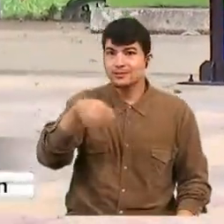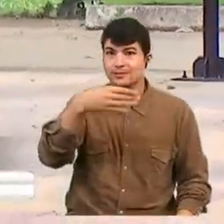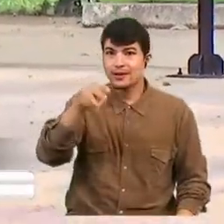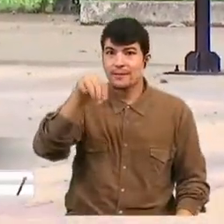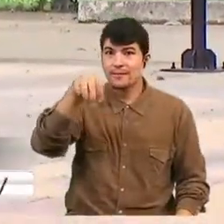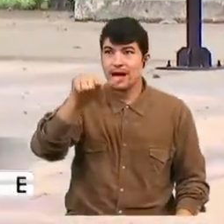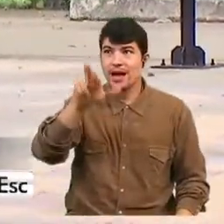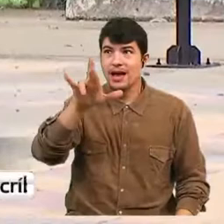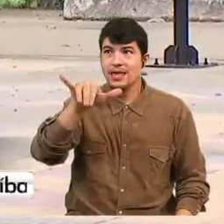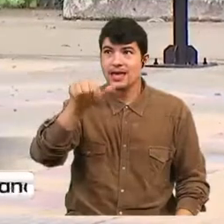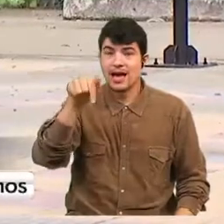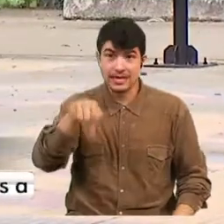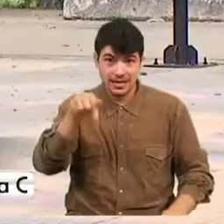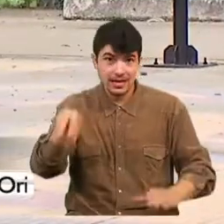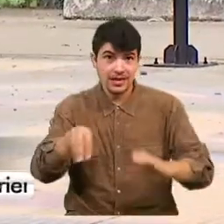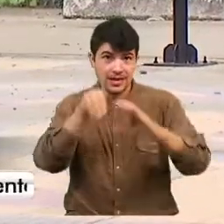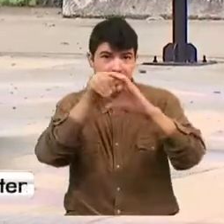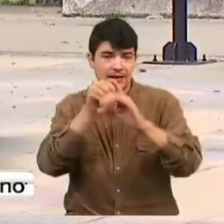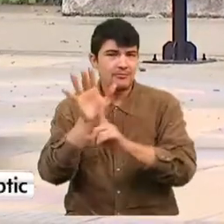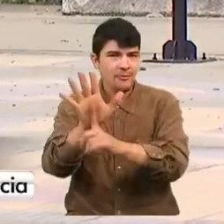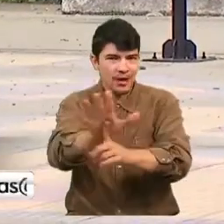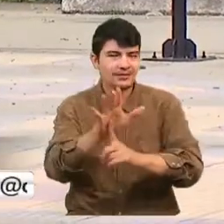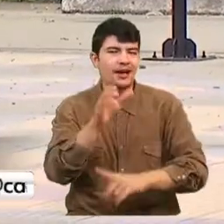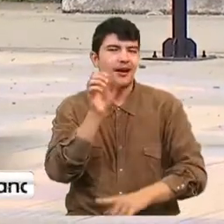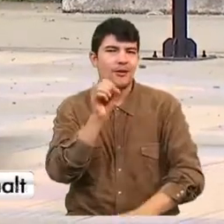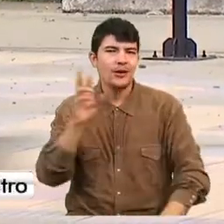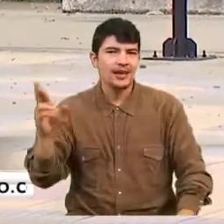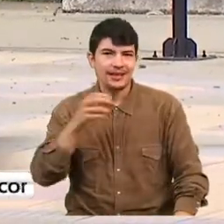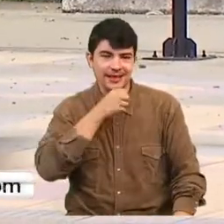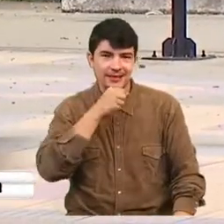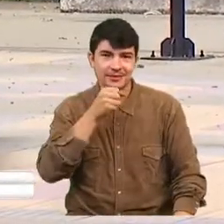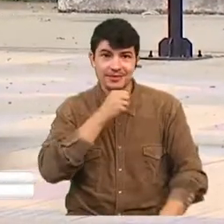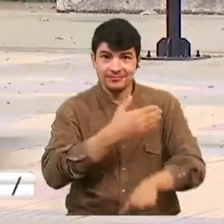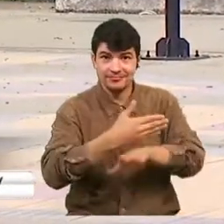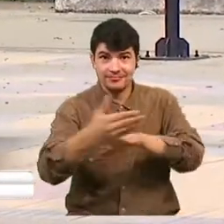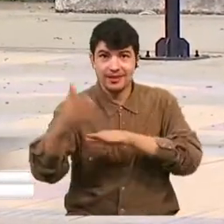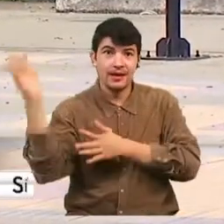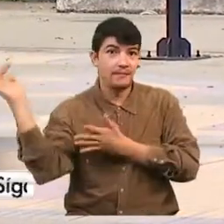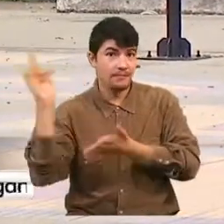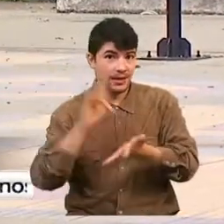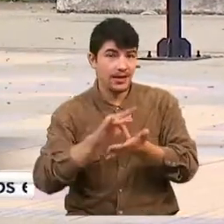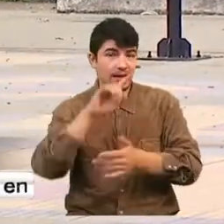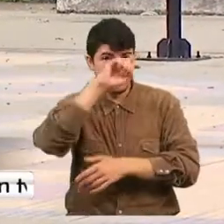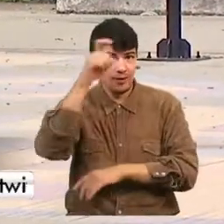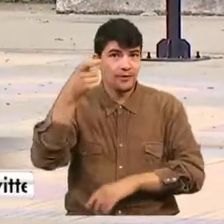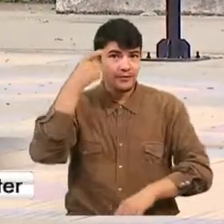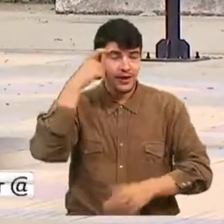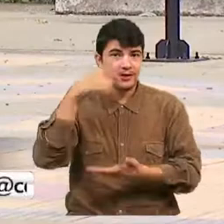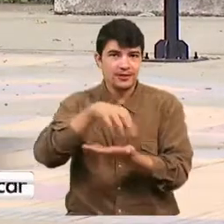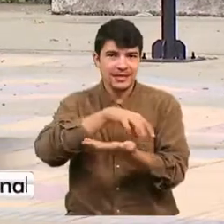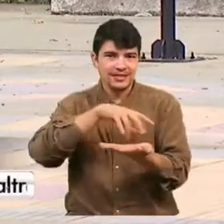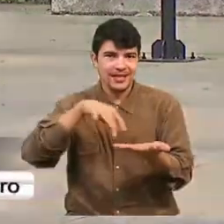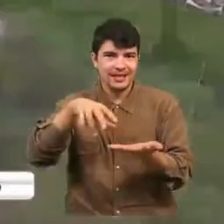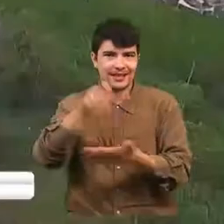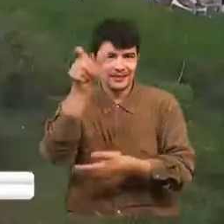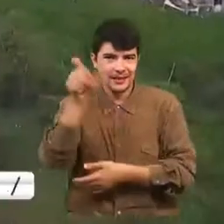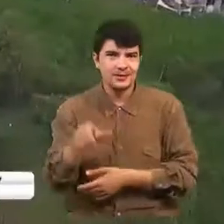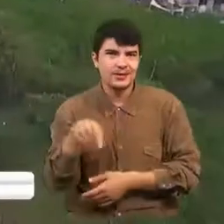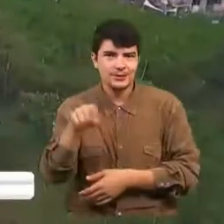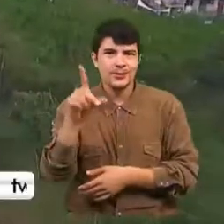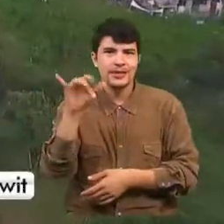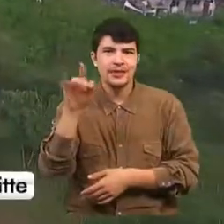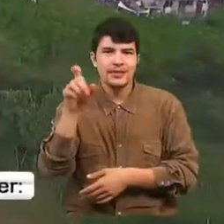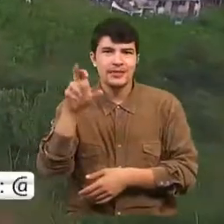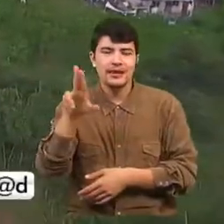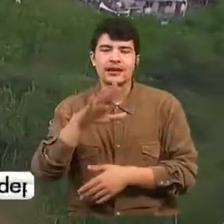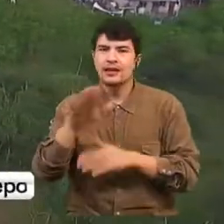la emisión de Oriente Noticias y hasta donde en contados instantes llegará el gobernador de Santander. Vamos a contarle a